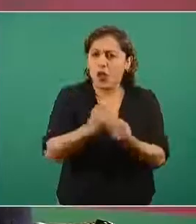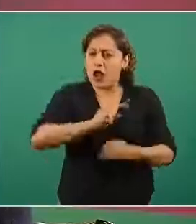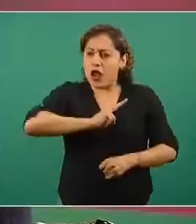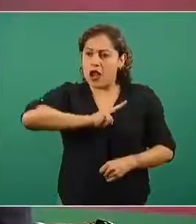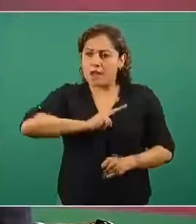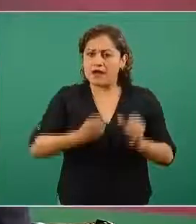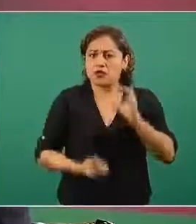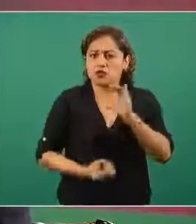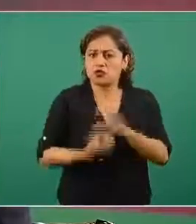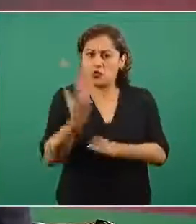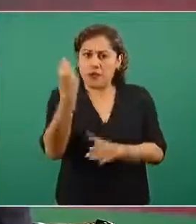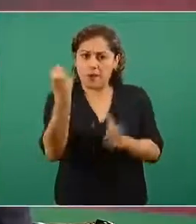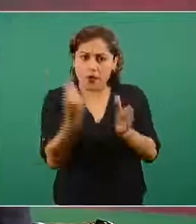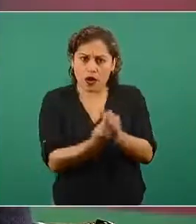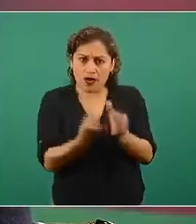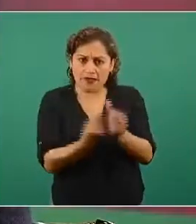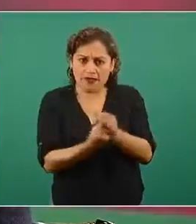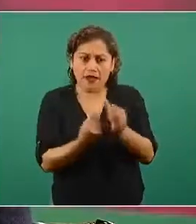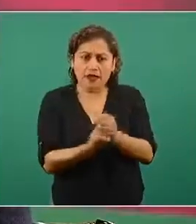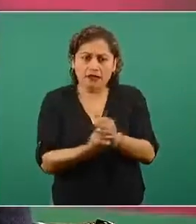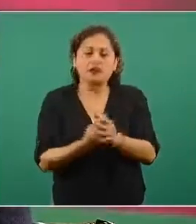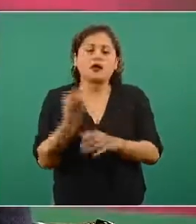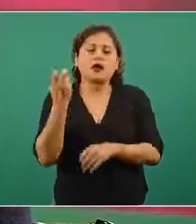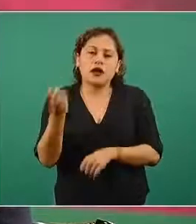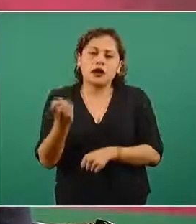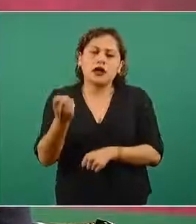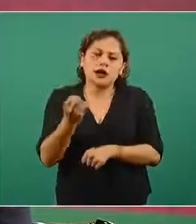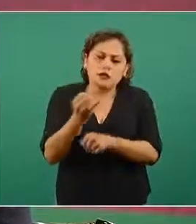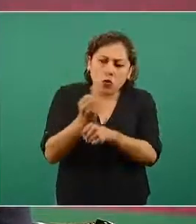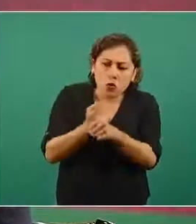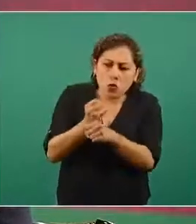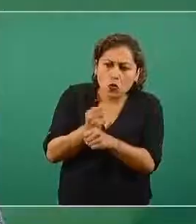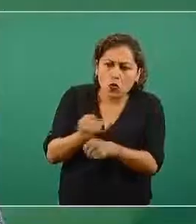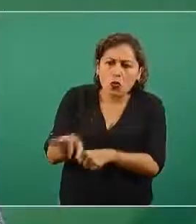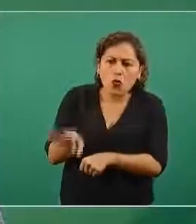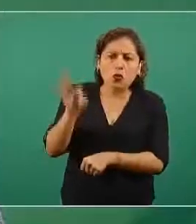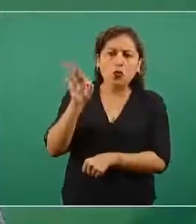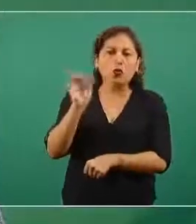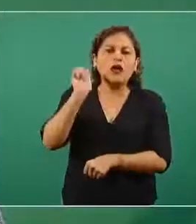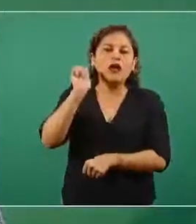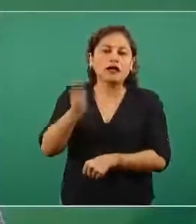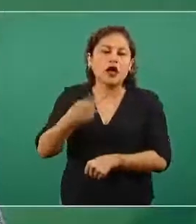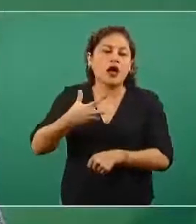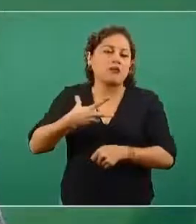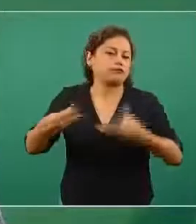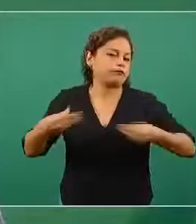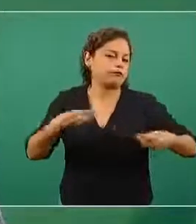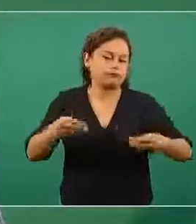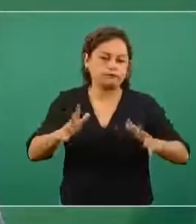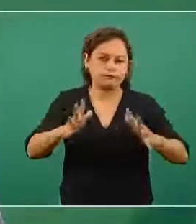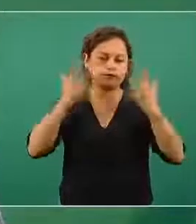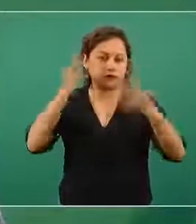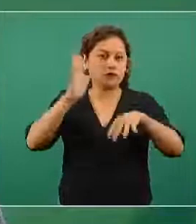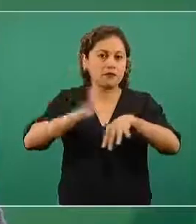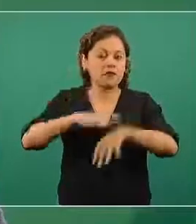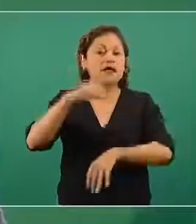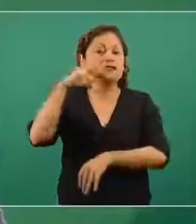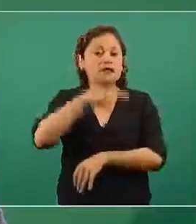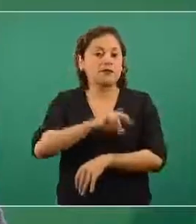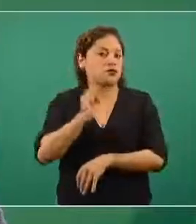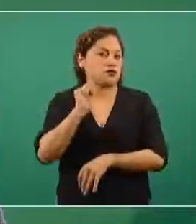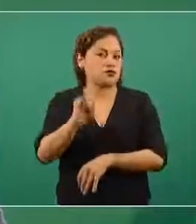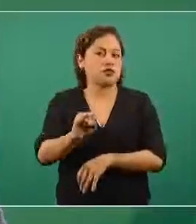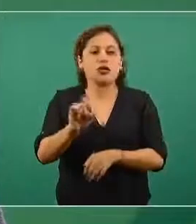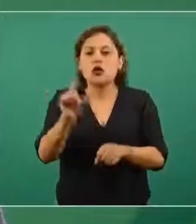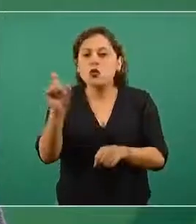nueva variante, entonces le permite siempre tener una mayor transmisibilidad, sobre todo en la población susceptible.